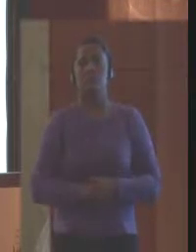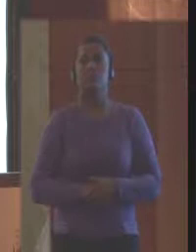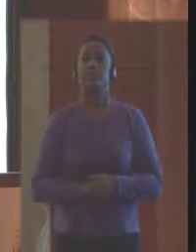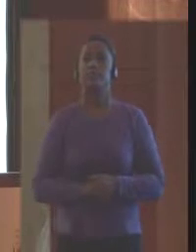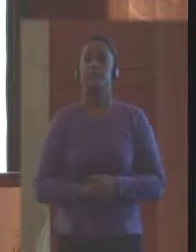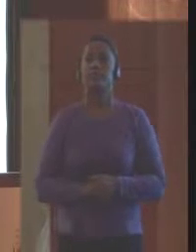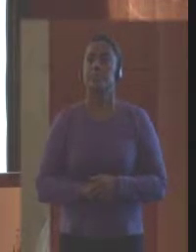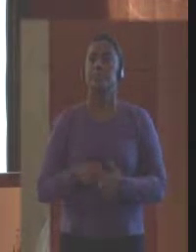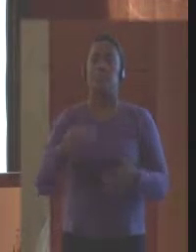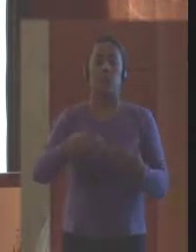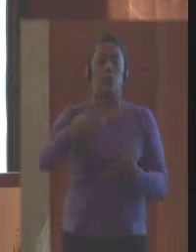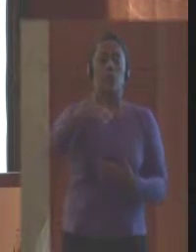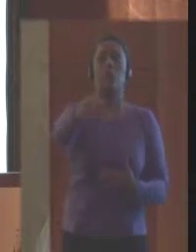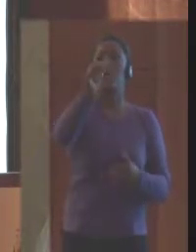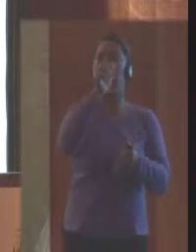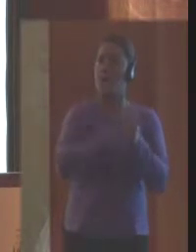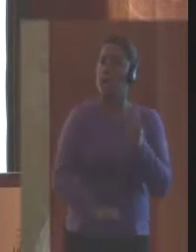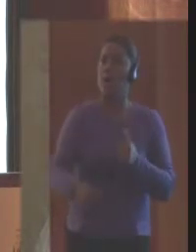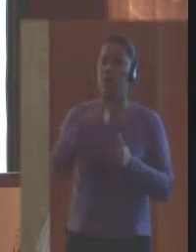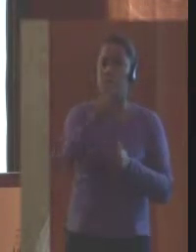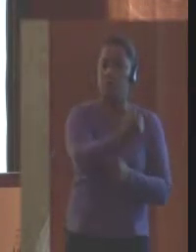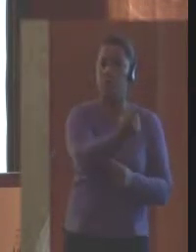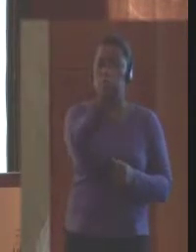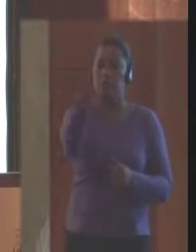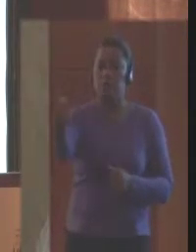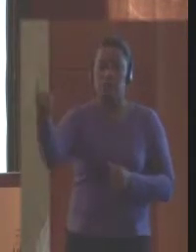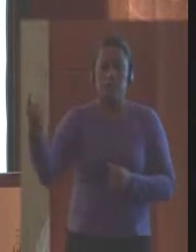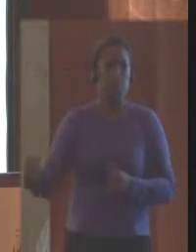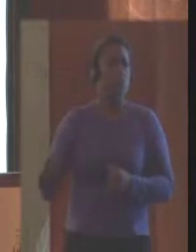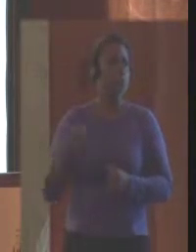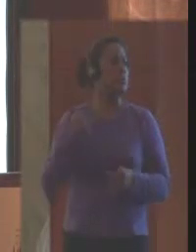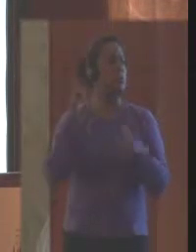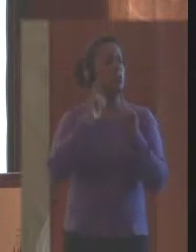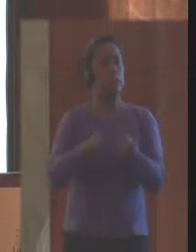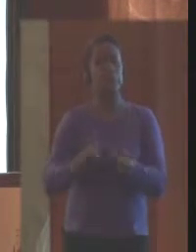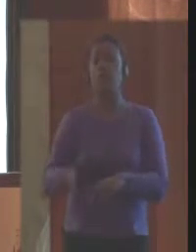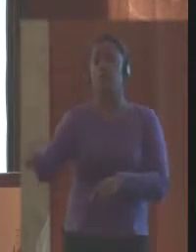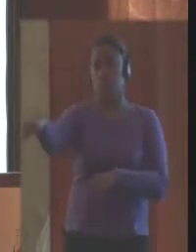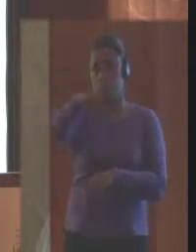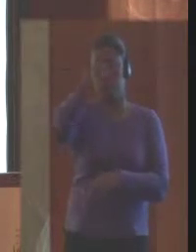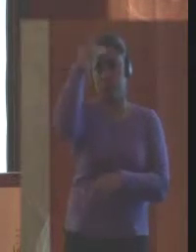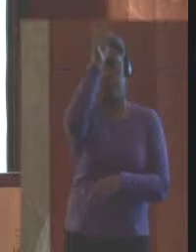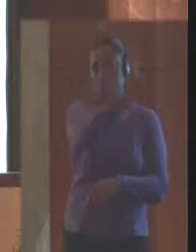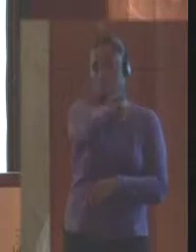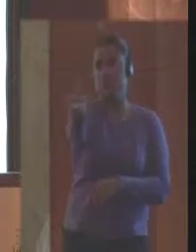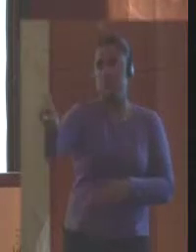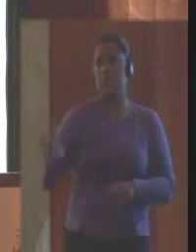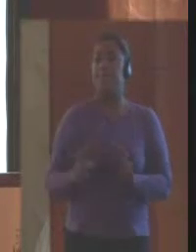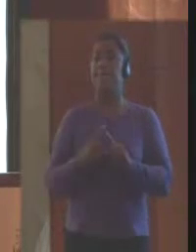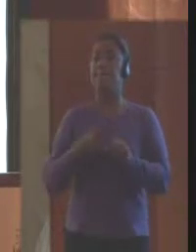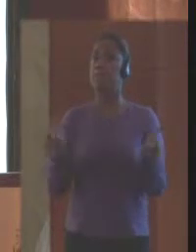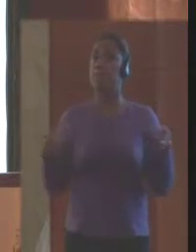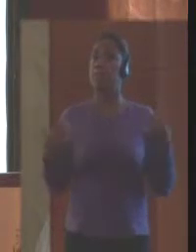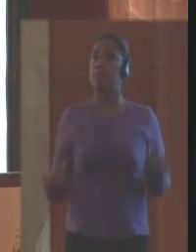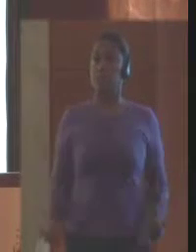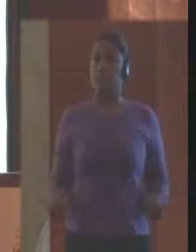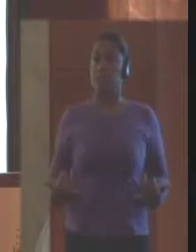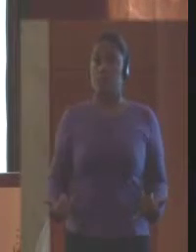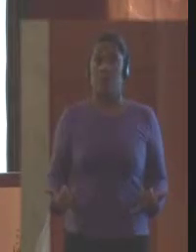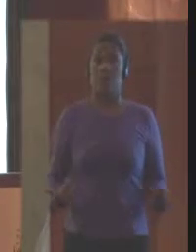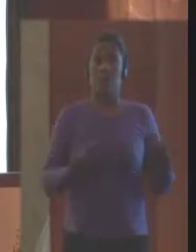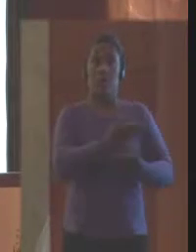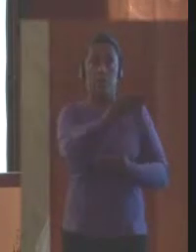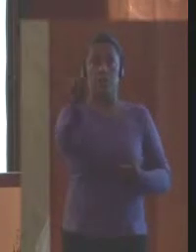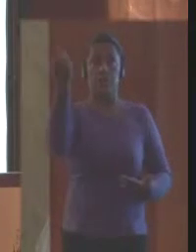Y podríamos decir que las dos, desde el punto de vista de riesgos, están bien. Pero si hoy la miramos en función